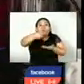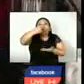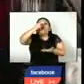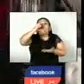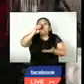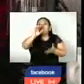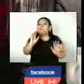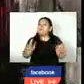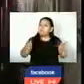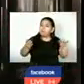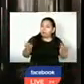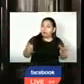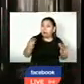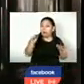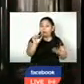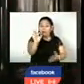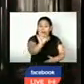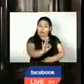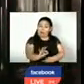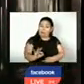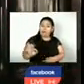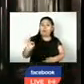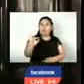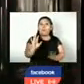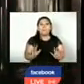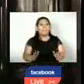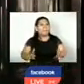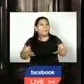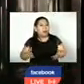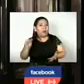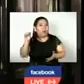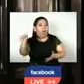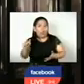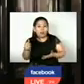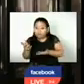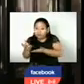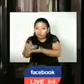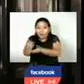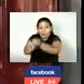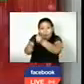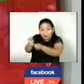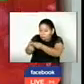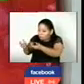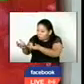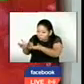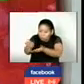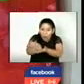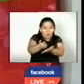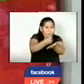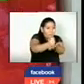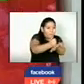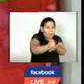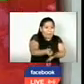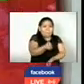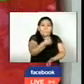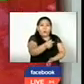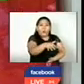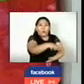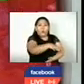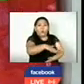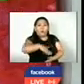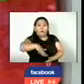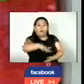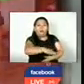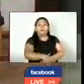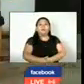lugar prácticamente son de lujo porque se utilizan granos recolectados en fincas certificadas